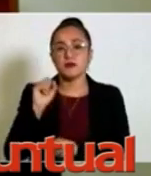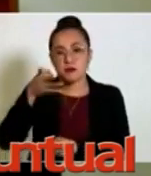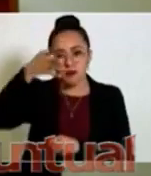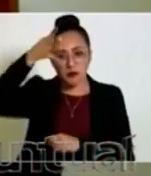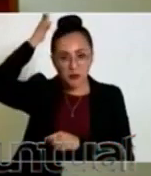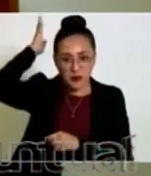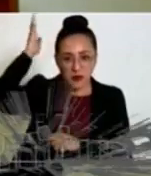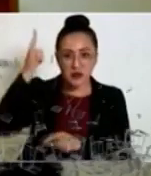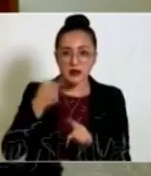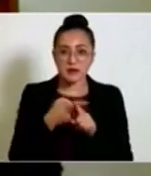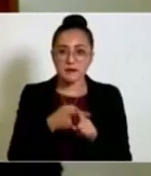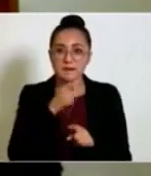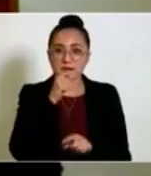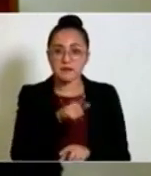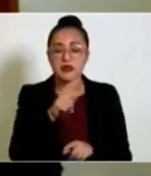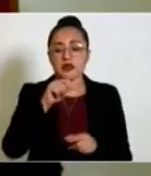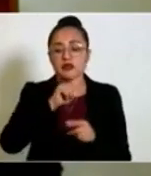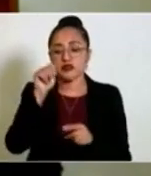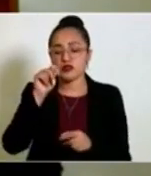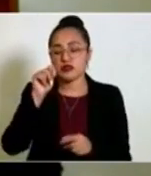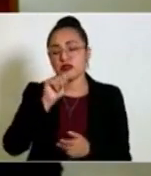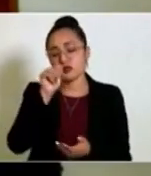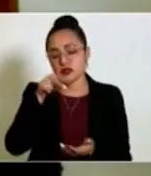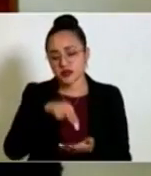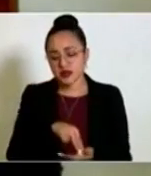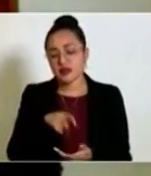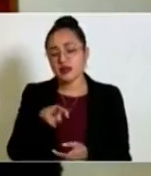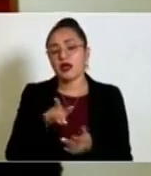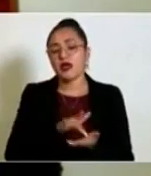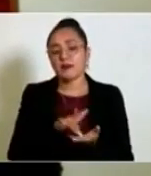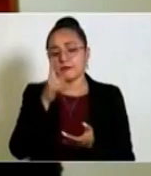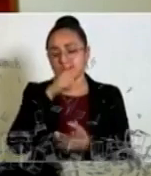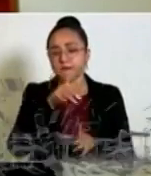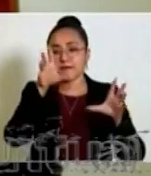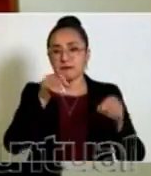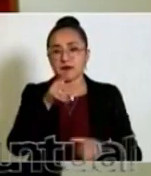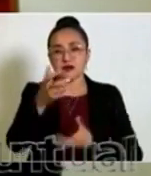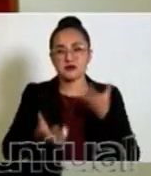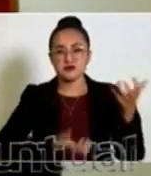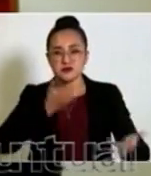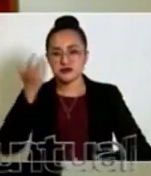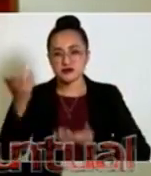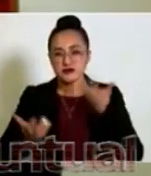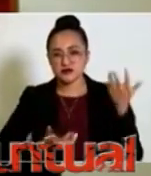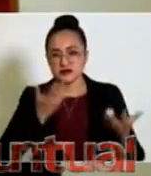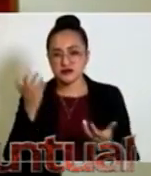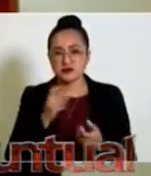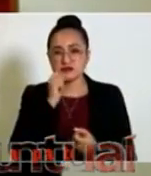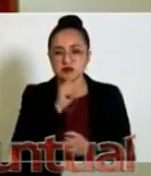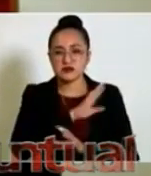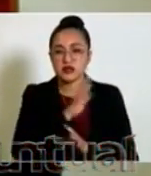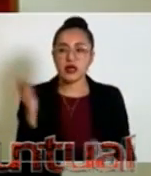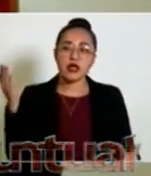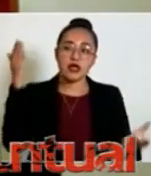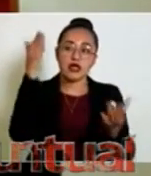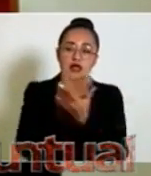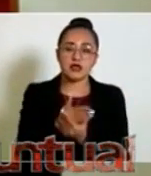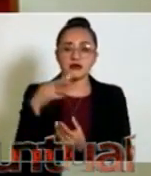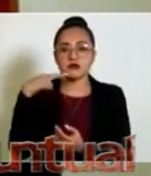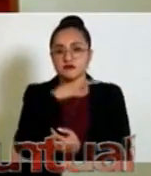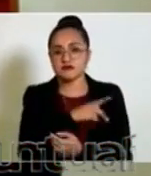también del municipio de Teciutlán apoyara para apagar estas salas que se estaban quemando, pues se